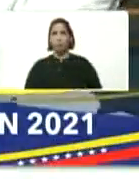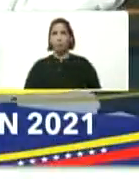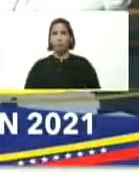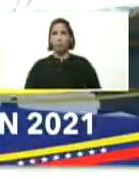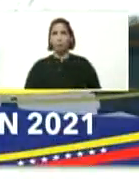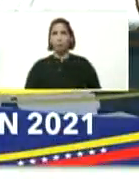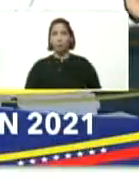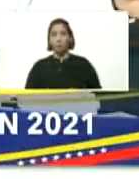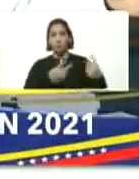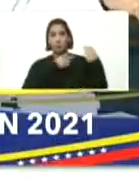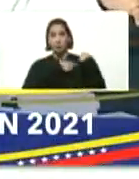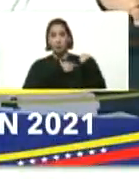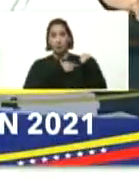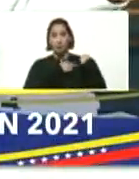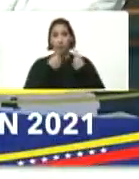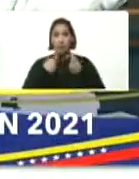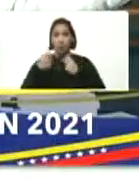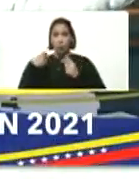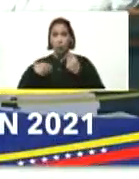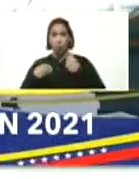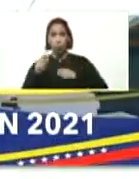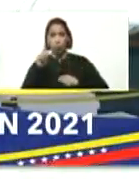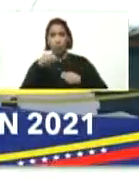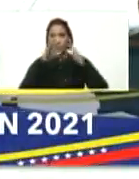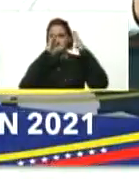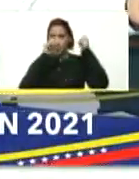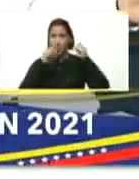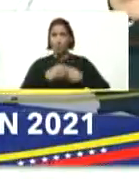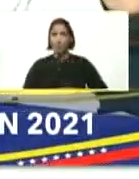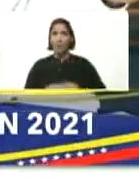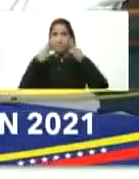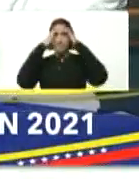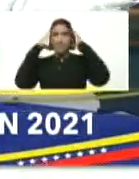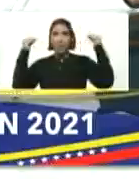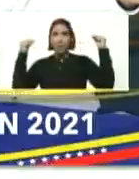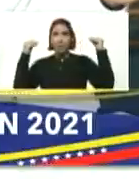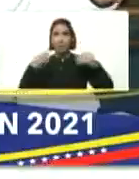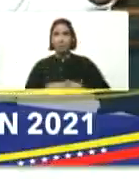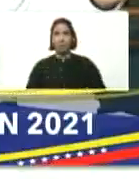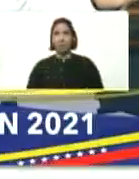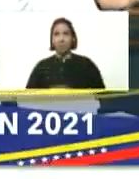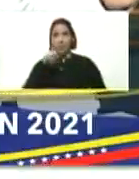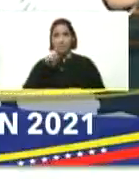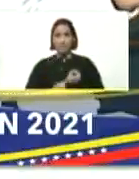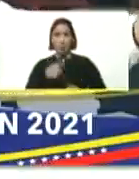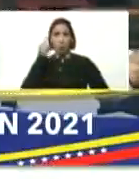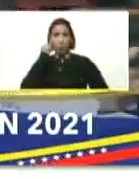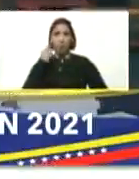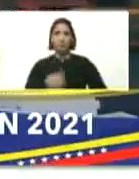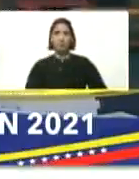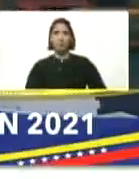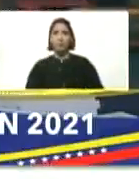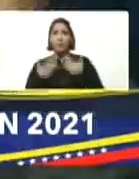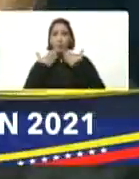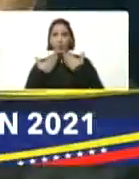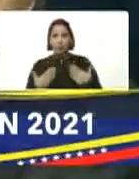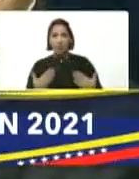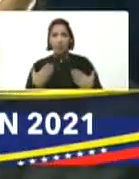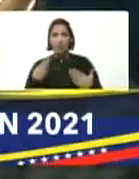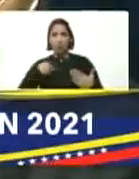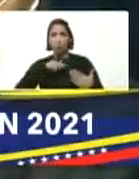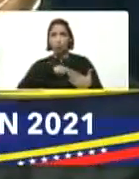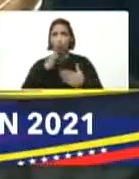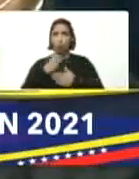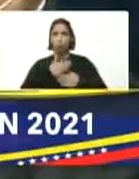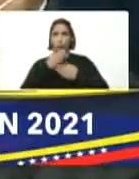embajadoras, encargados de negocios, al embajador de Vietnam, a su esposa, gracias por estar con nosotros